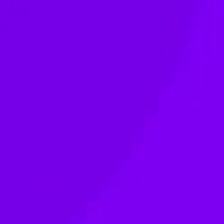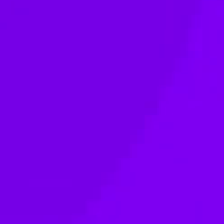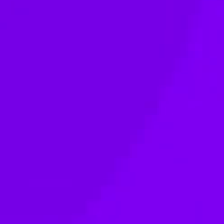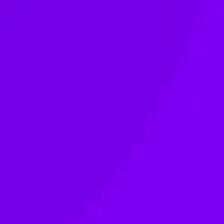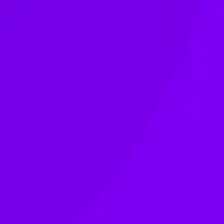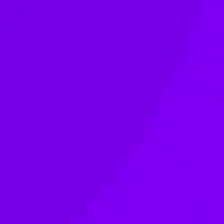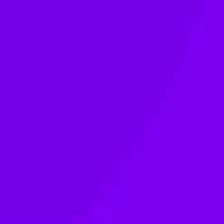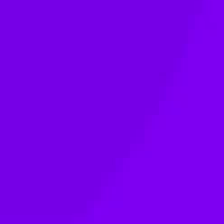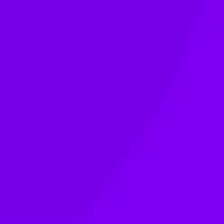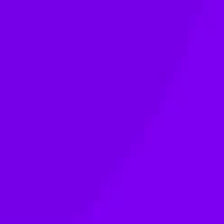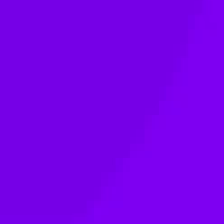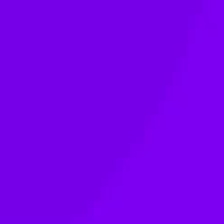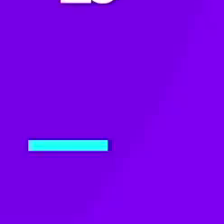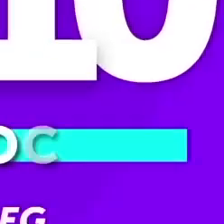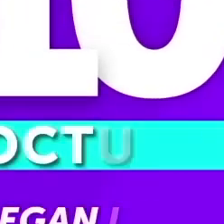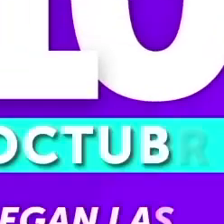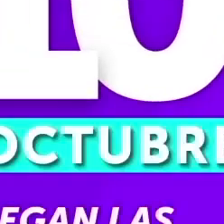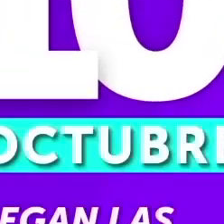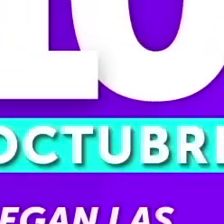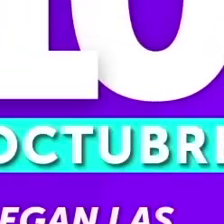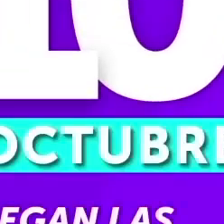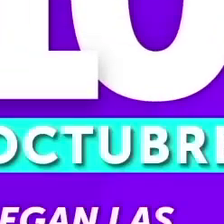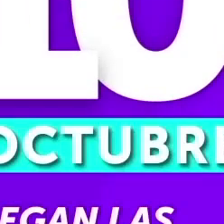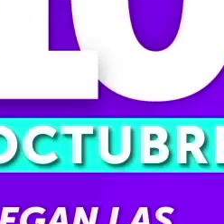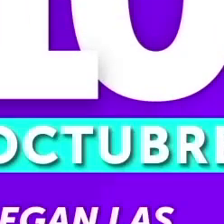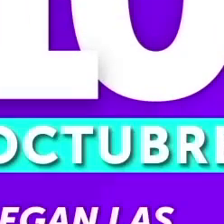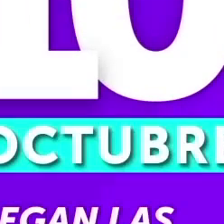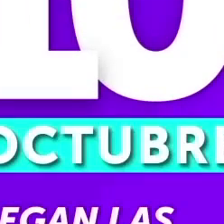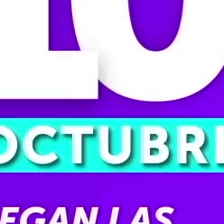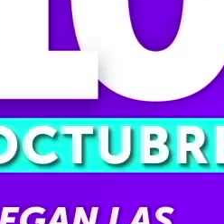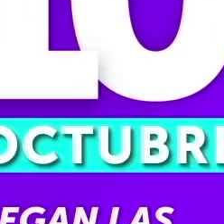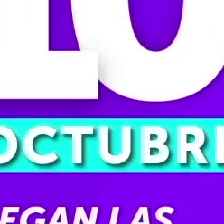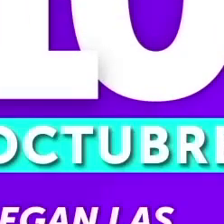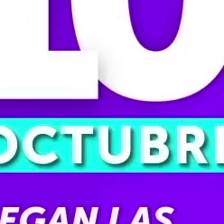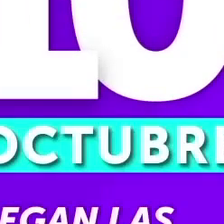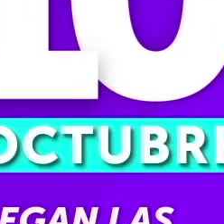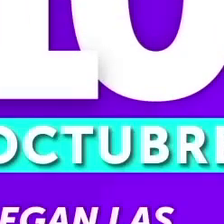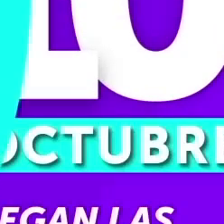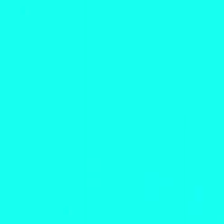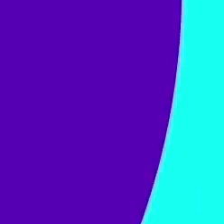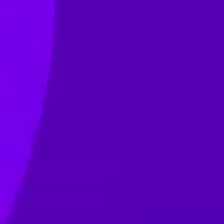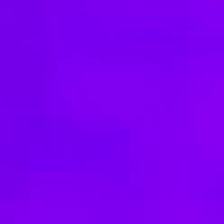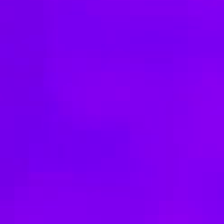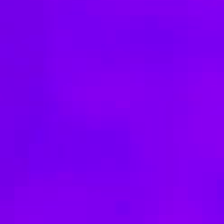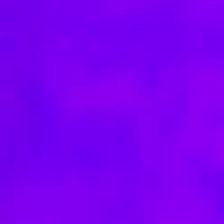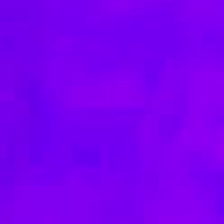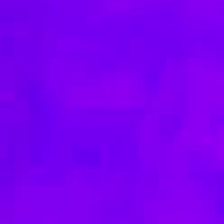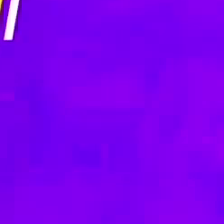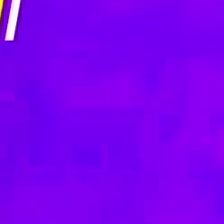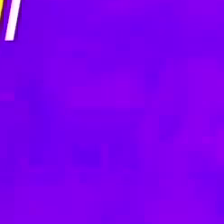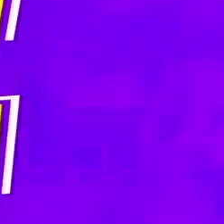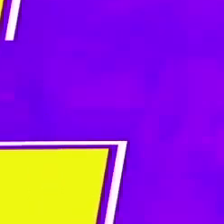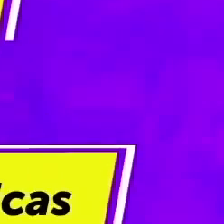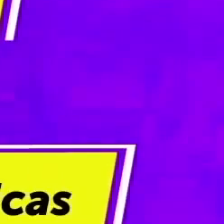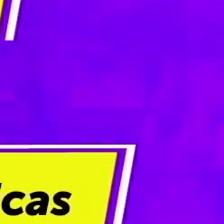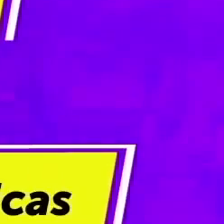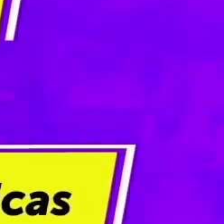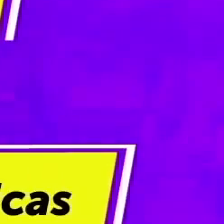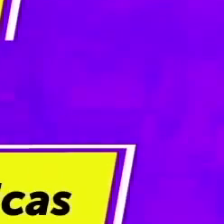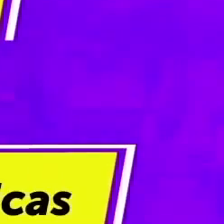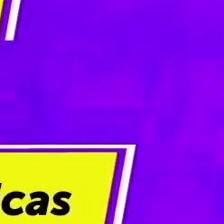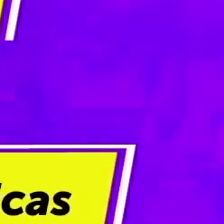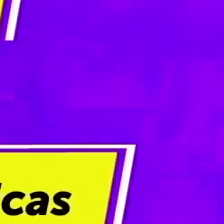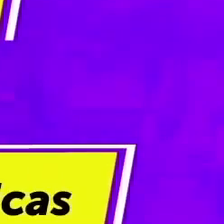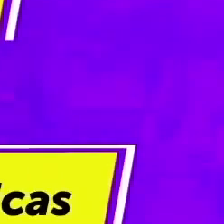Del 8 al 10 de octubre vuelve Mi Primer Día WOW, las pasantías universitarias en las que tu hijo podrá vivir su primer día en la